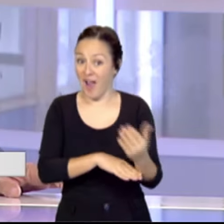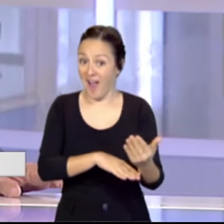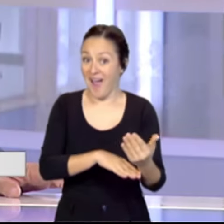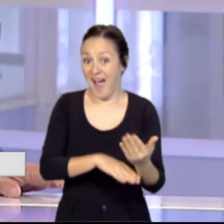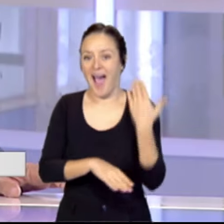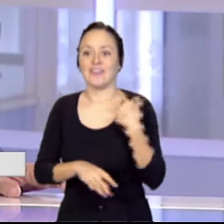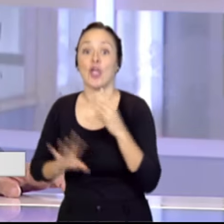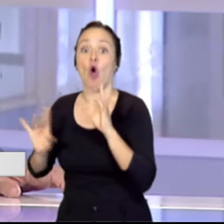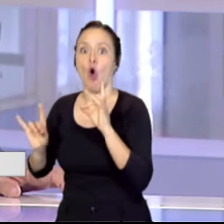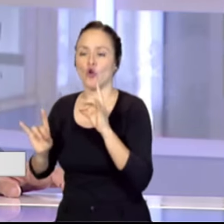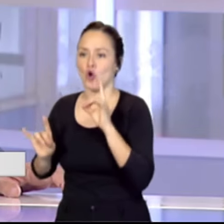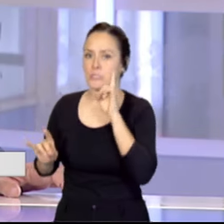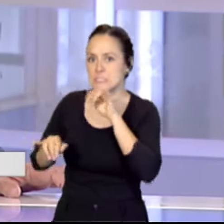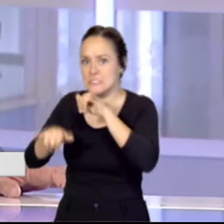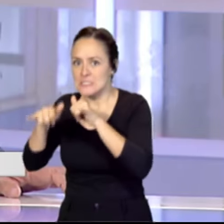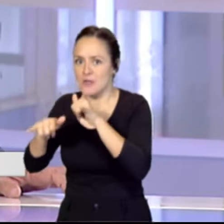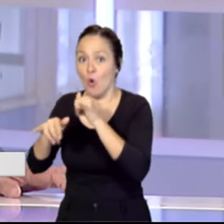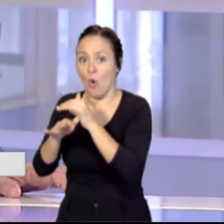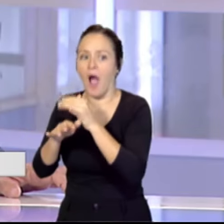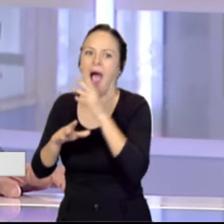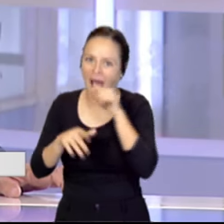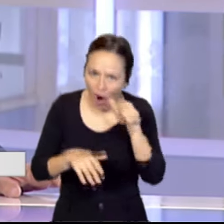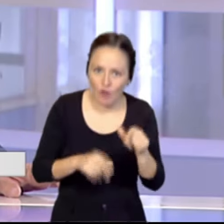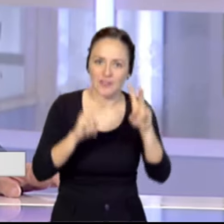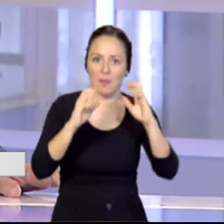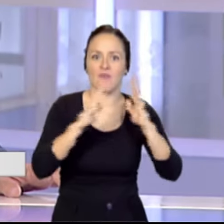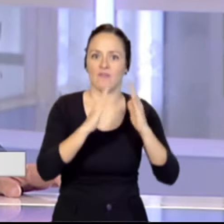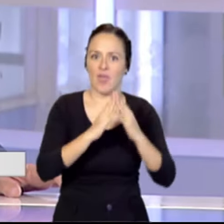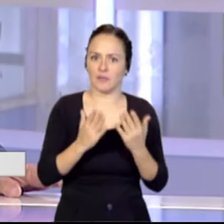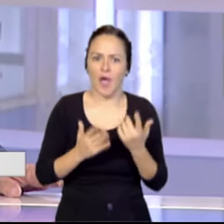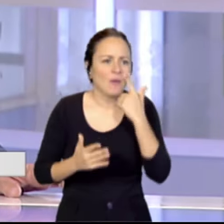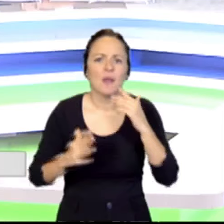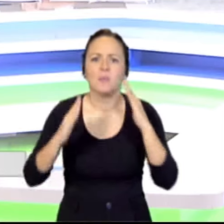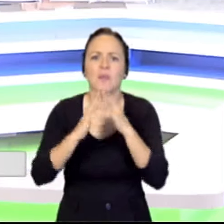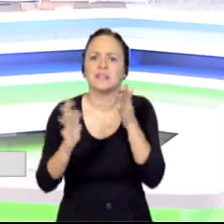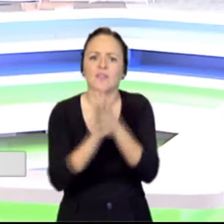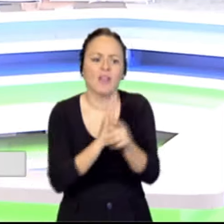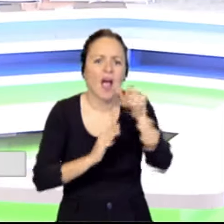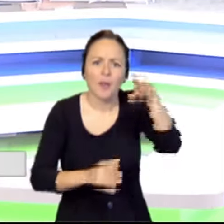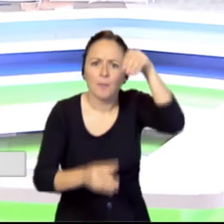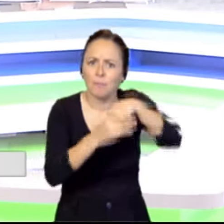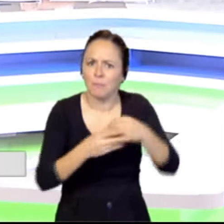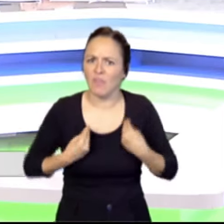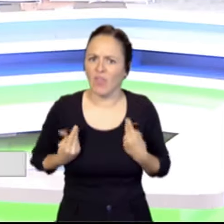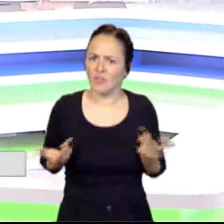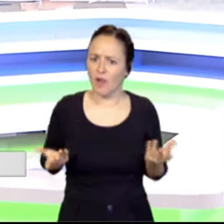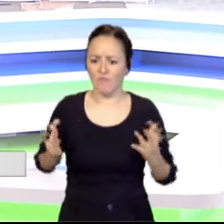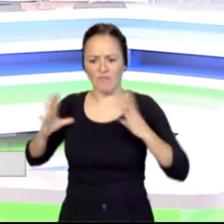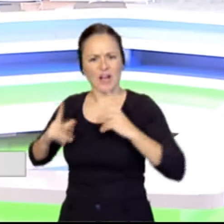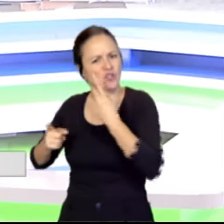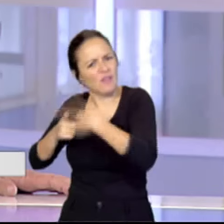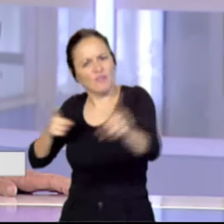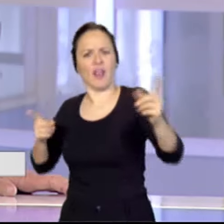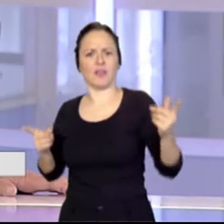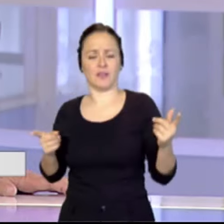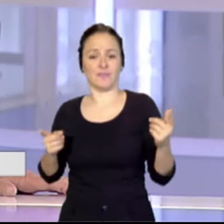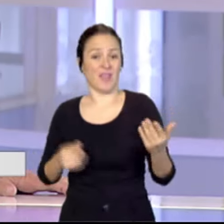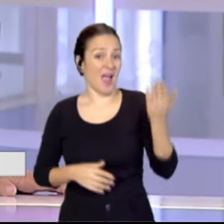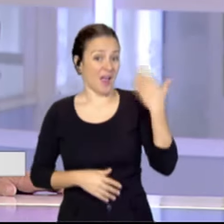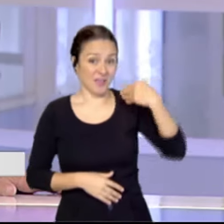vivienda su palabra lo dice para vivir la vacacional es otra cosa no el otro día estaba el presidente del gobierno